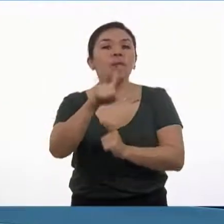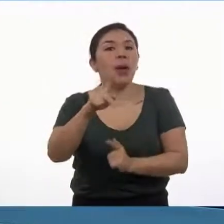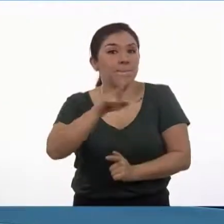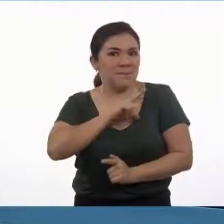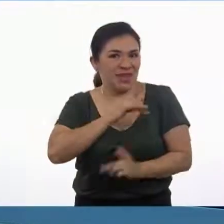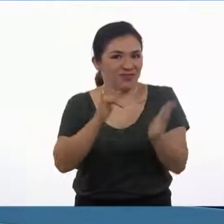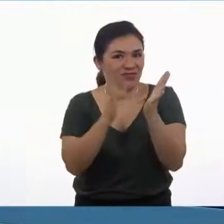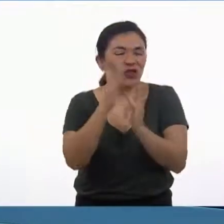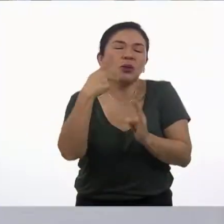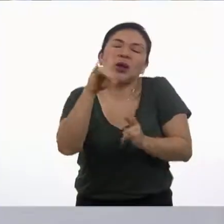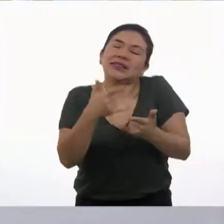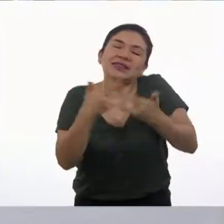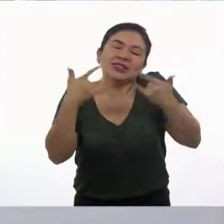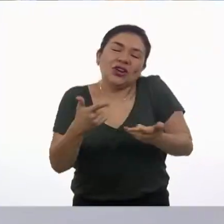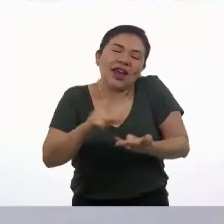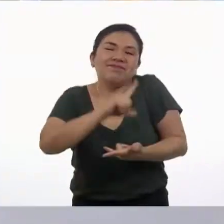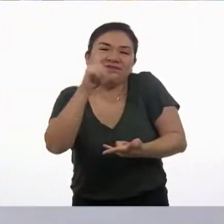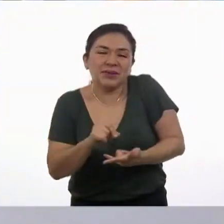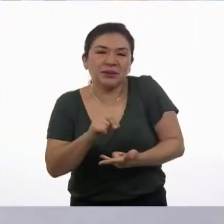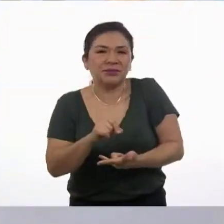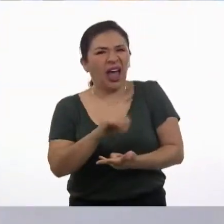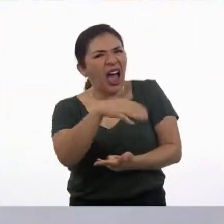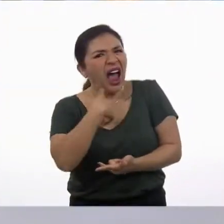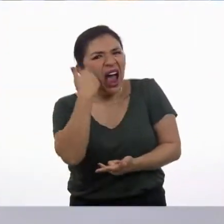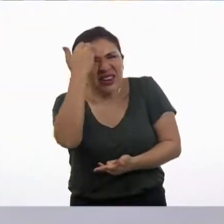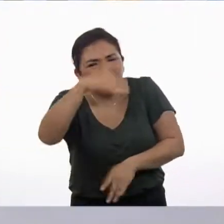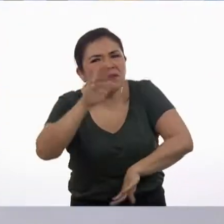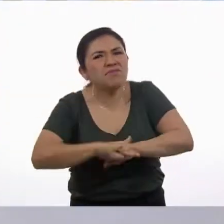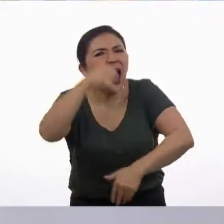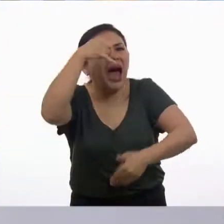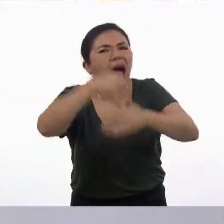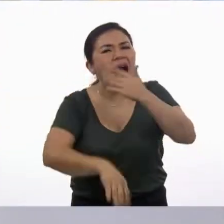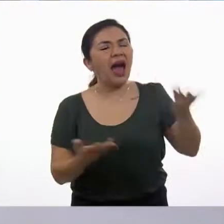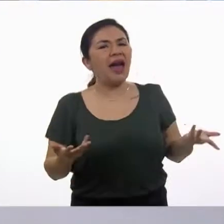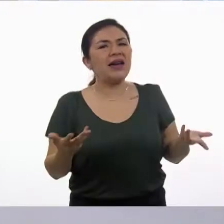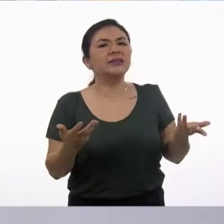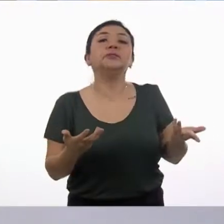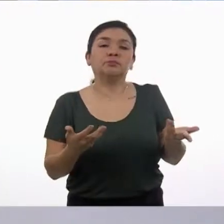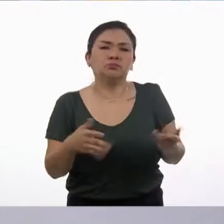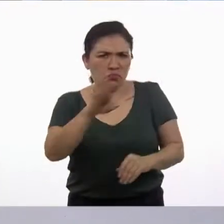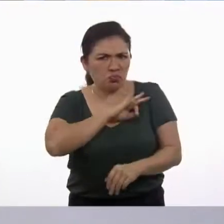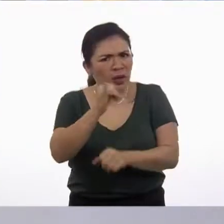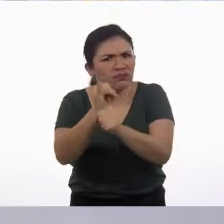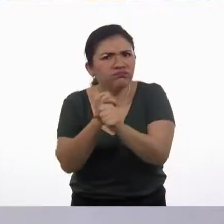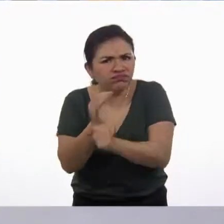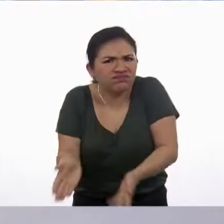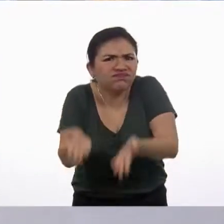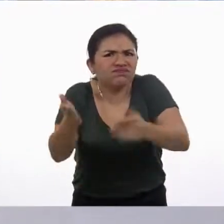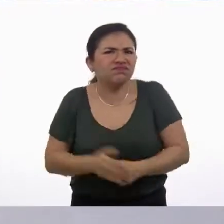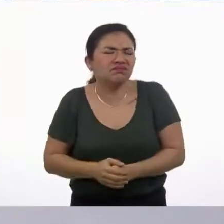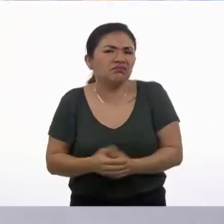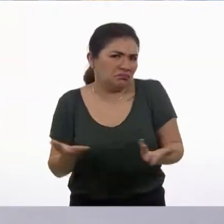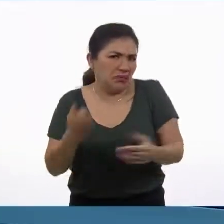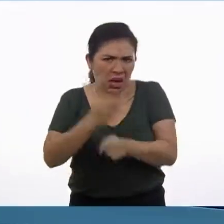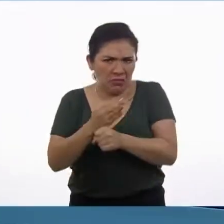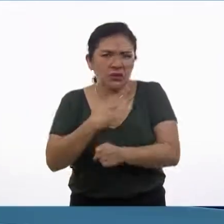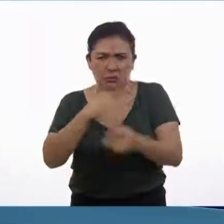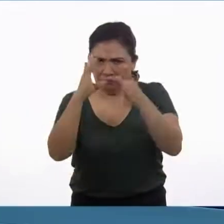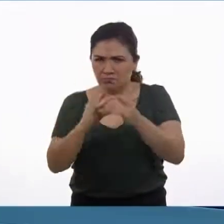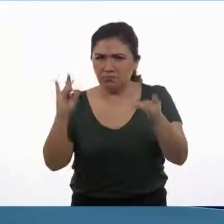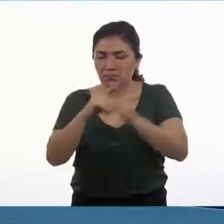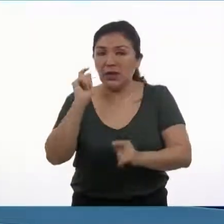historia. Ya me dejaste con curiosidad de saber mucho más. Siempre puedes investigar. Mientras te cuento